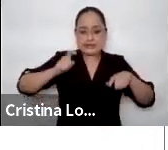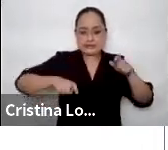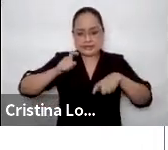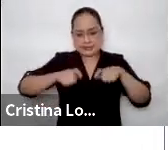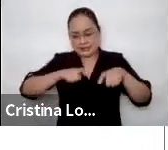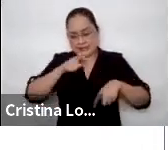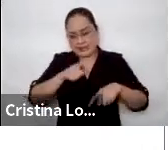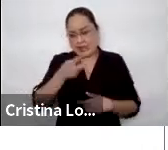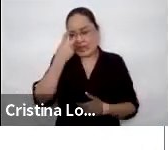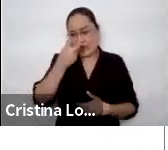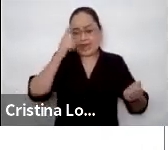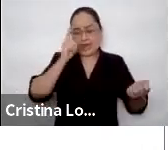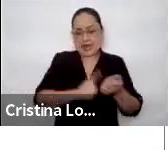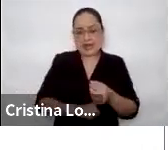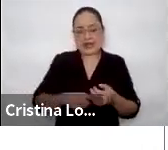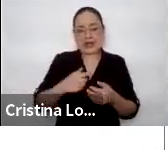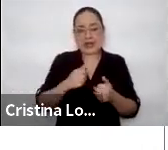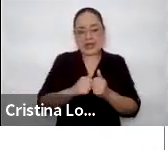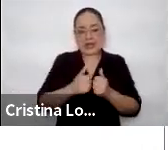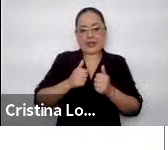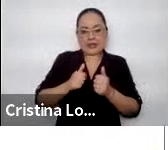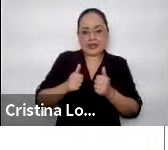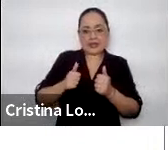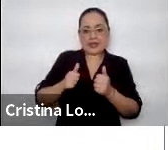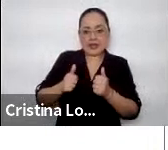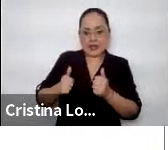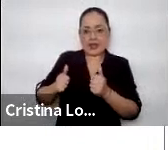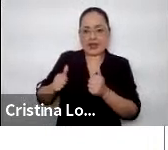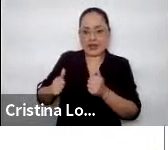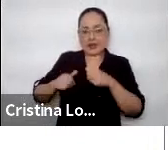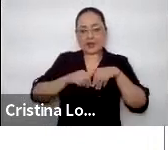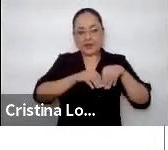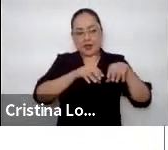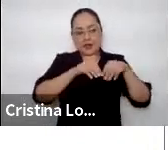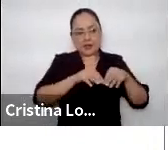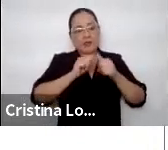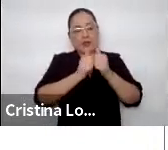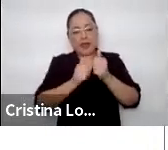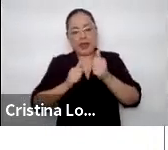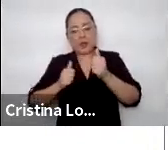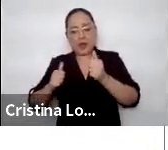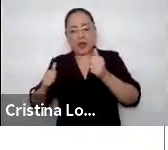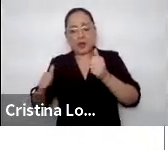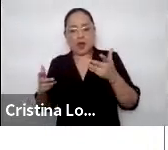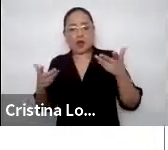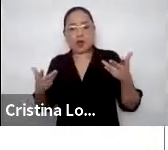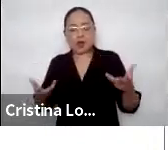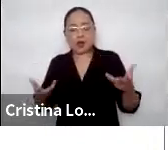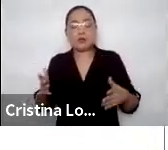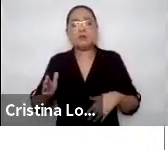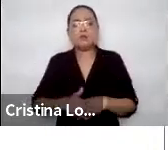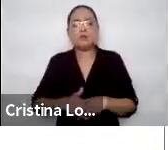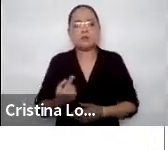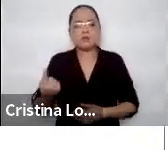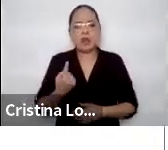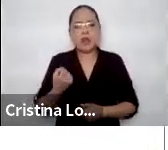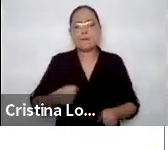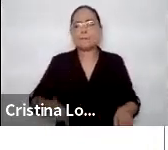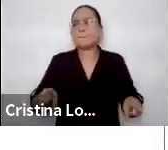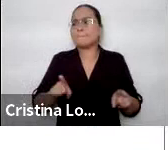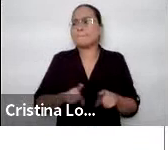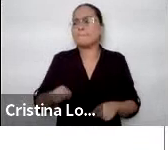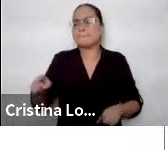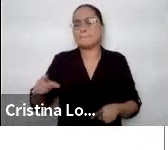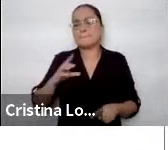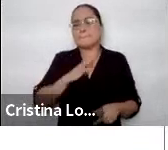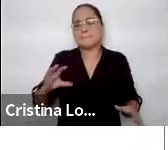estaba generando un retraso en la publicación. Y esto bueno, incidía directamente en